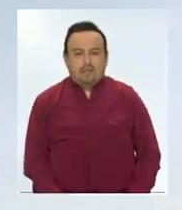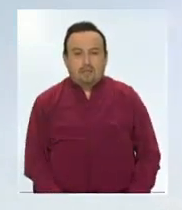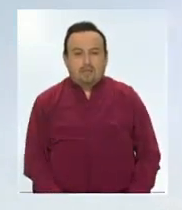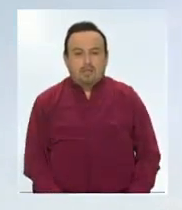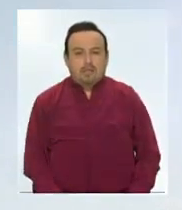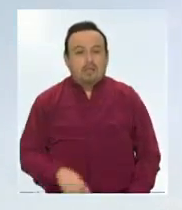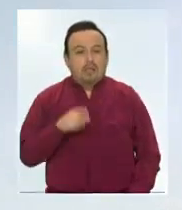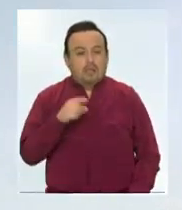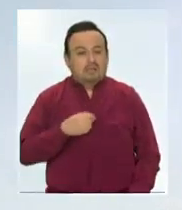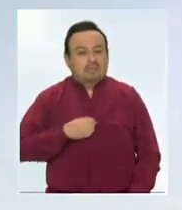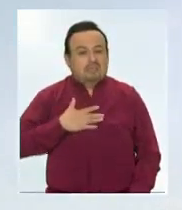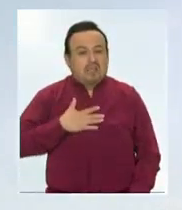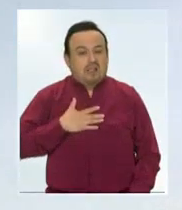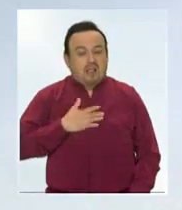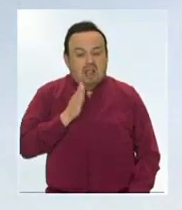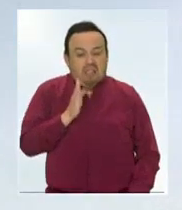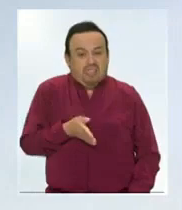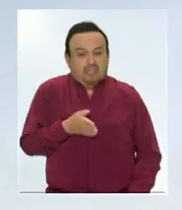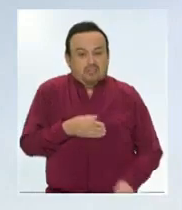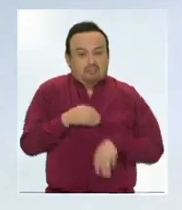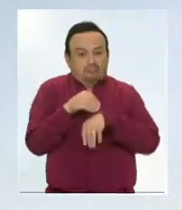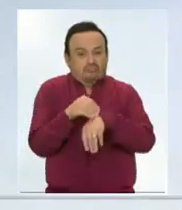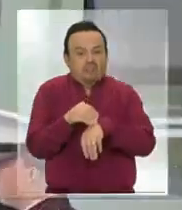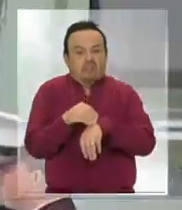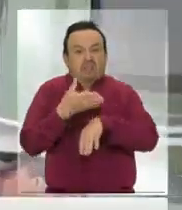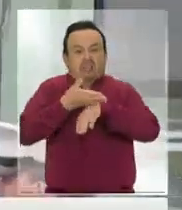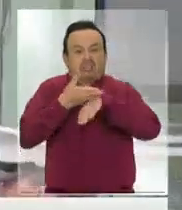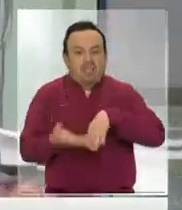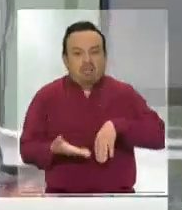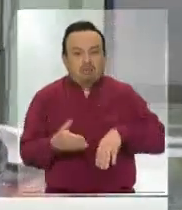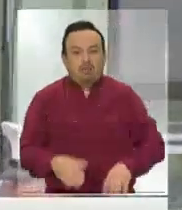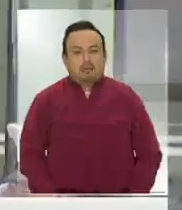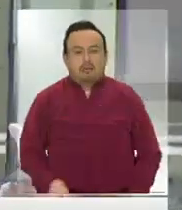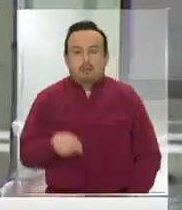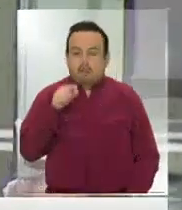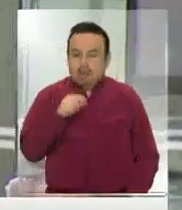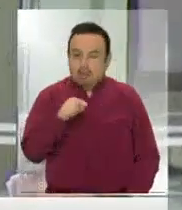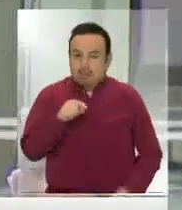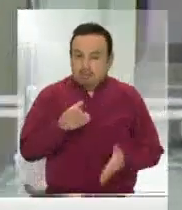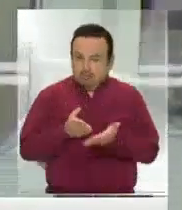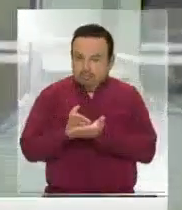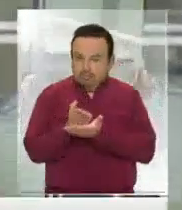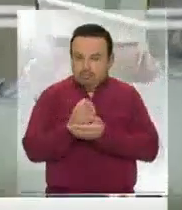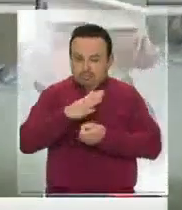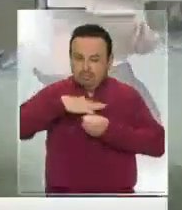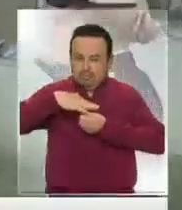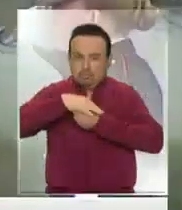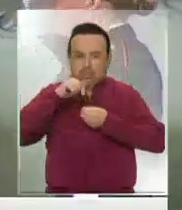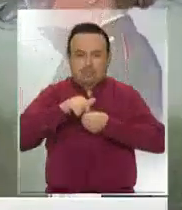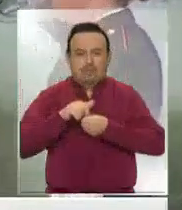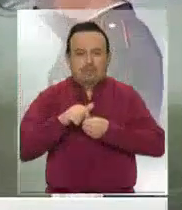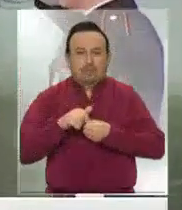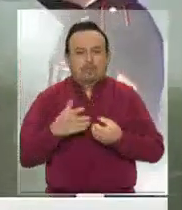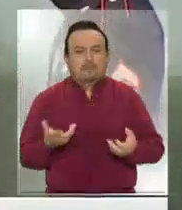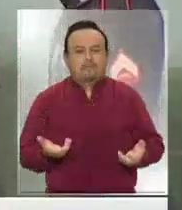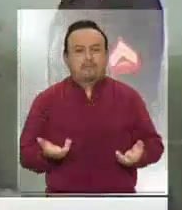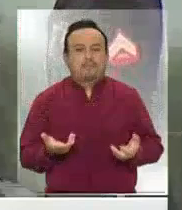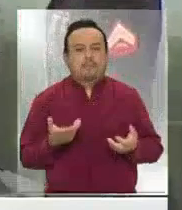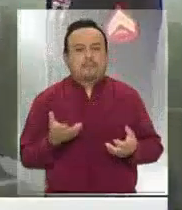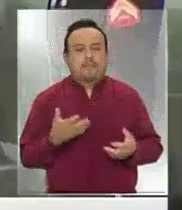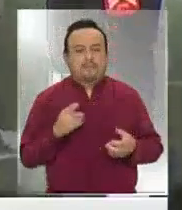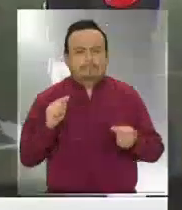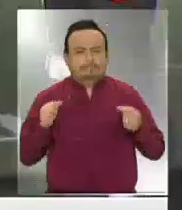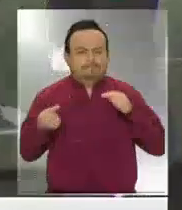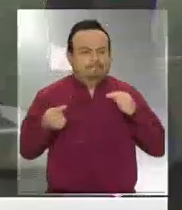Entonces uno siente que es un poco tardía la respuesta. Desde el principio de esta crisis ha habido como una